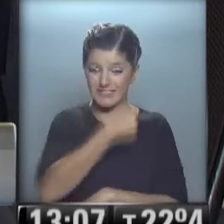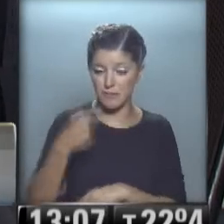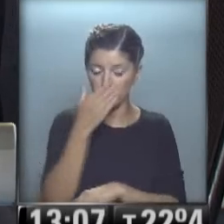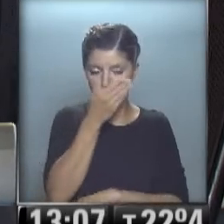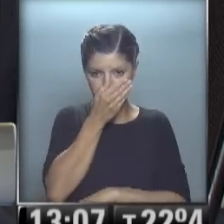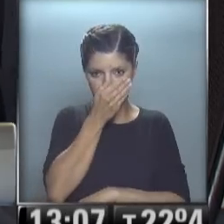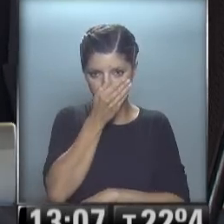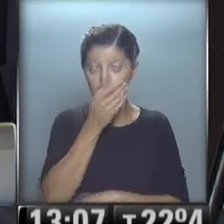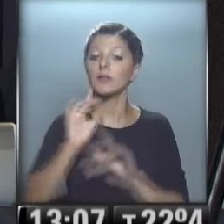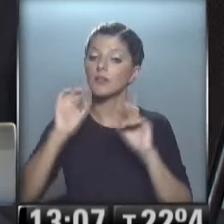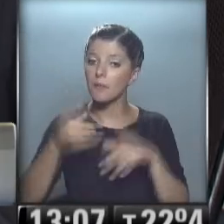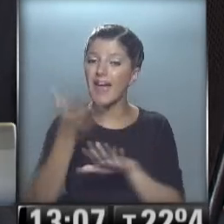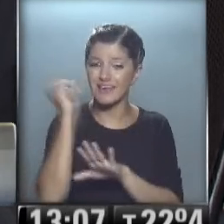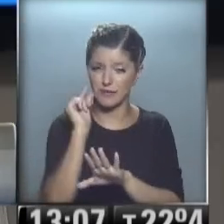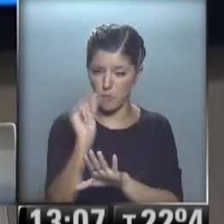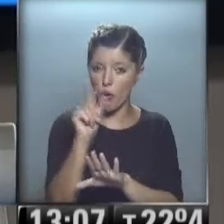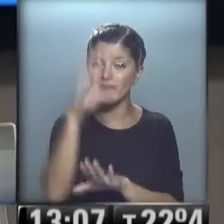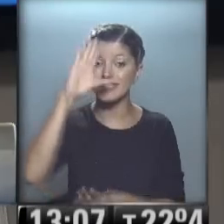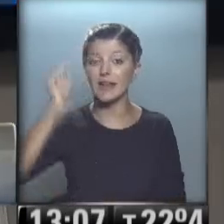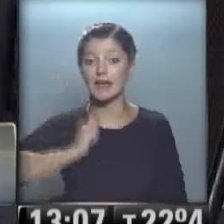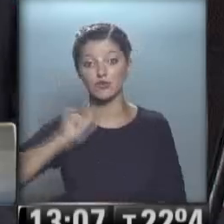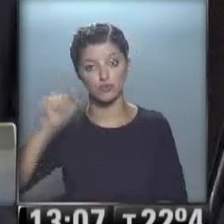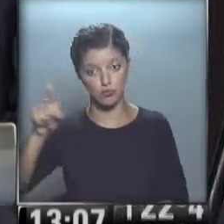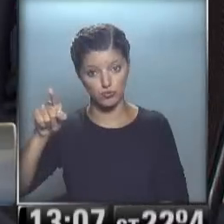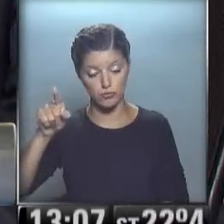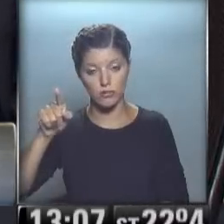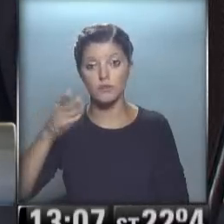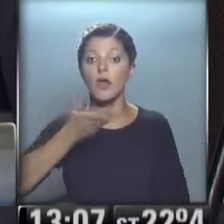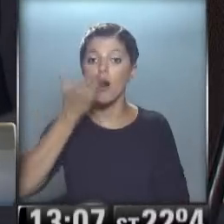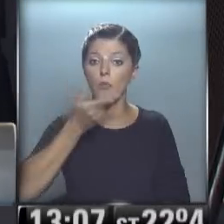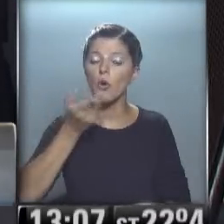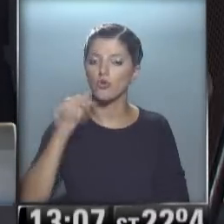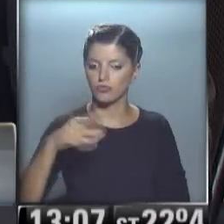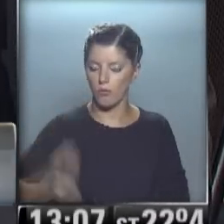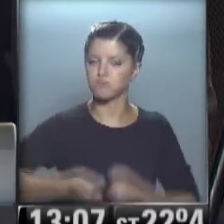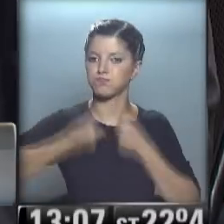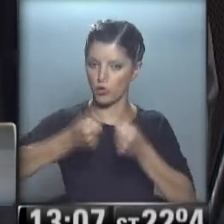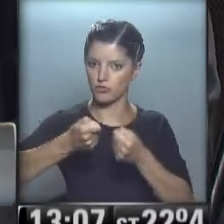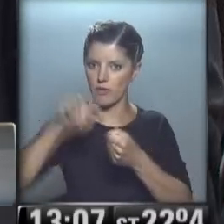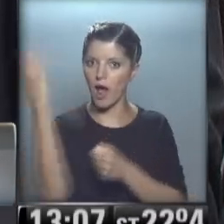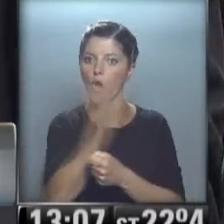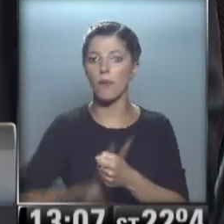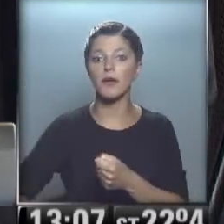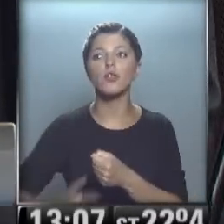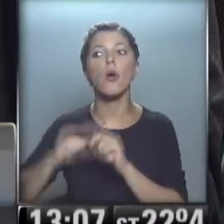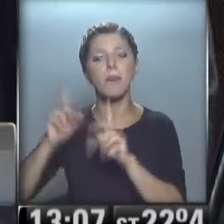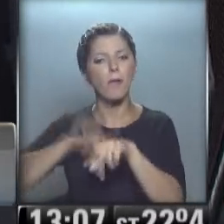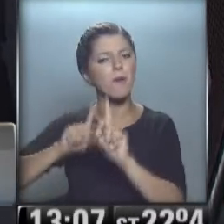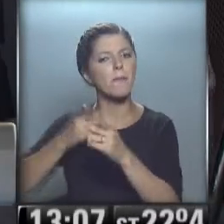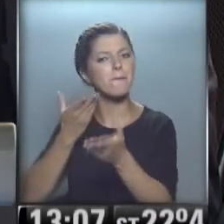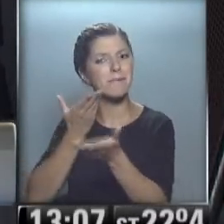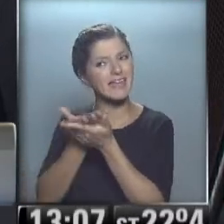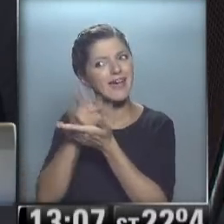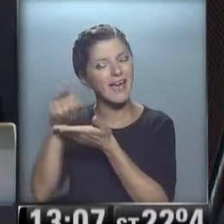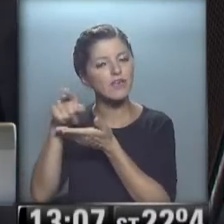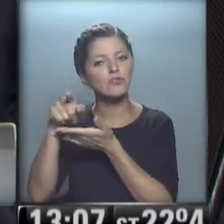semana. Hubo un pronunciamiento en las últimas horas del ejército de Ucrania, planteando su apoyo al gobierno, pero reclamándole al gobierno que tome